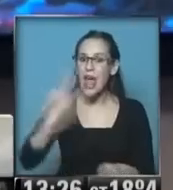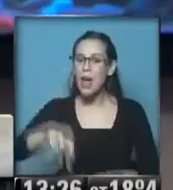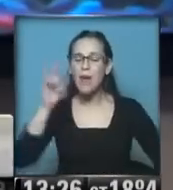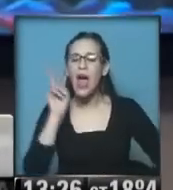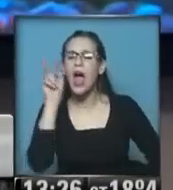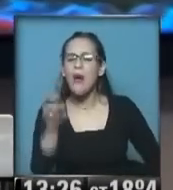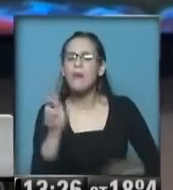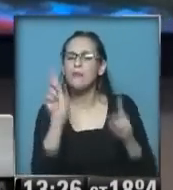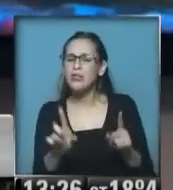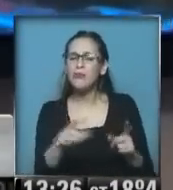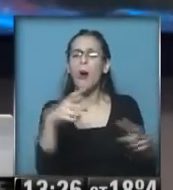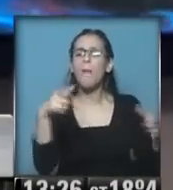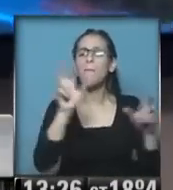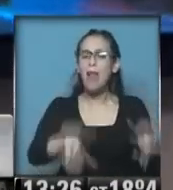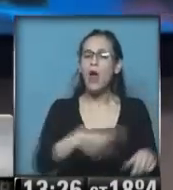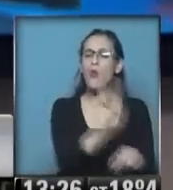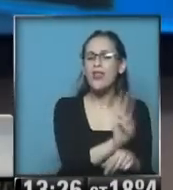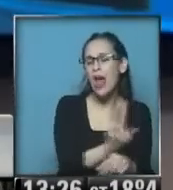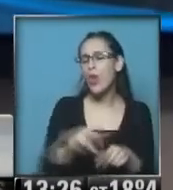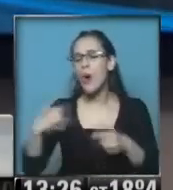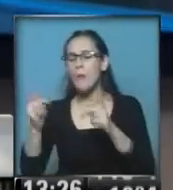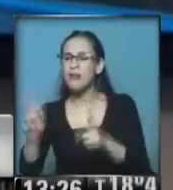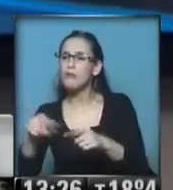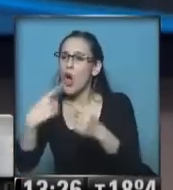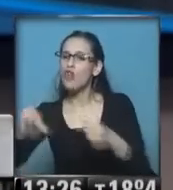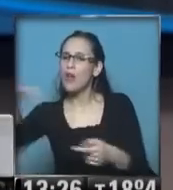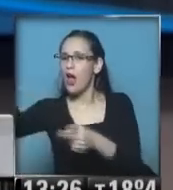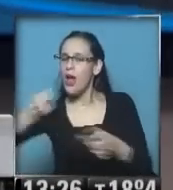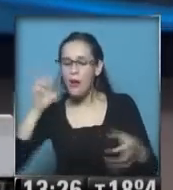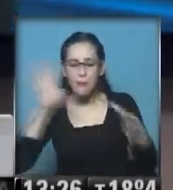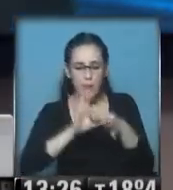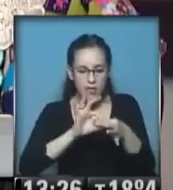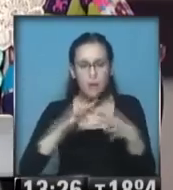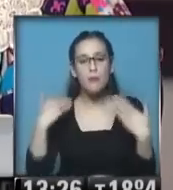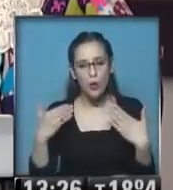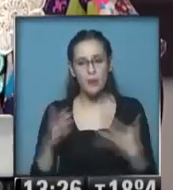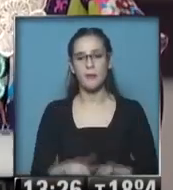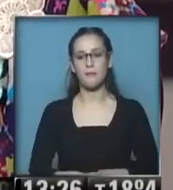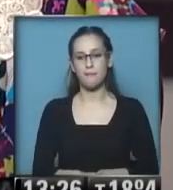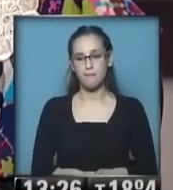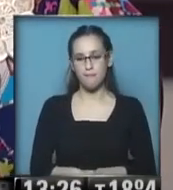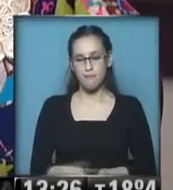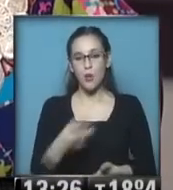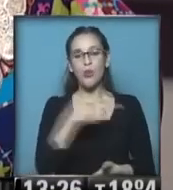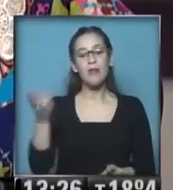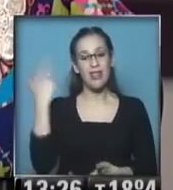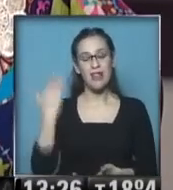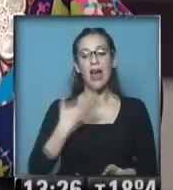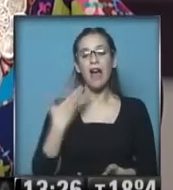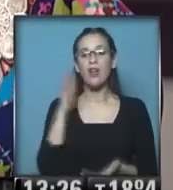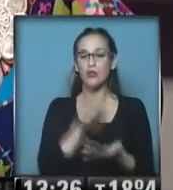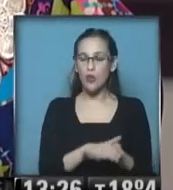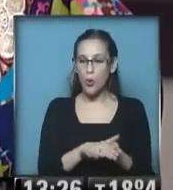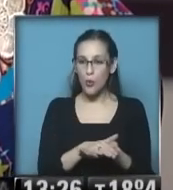sea el efectivamente el que está en el listado porque si no va a tener un problema Al momento de ir a la caja hace una hablábamos de los copagos que era una de las